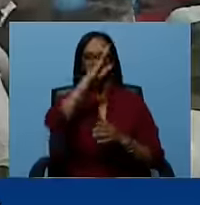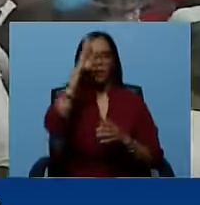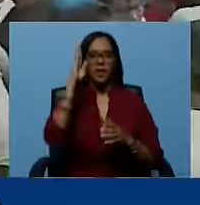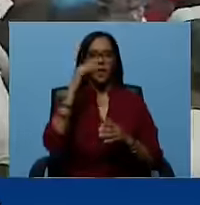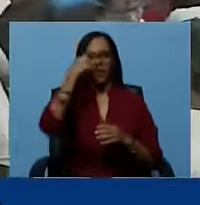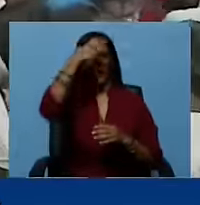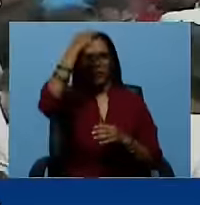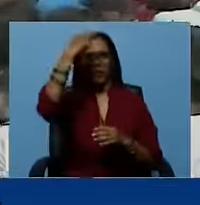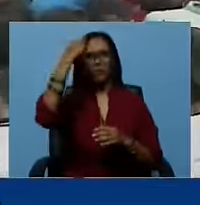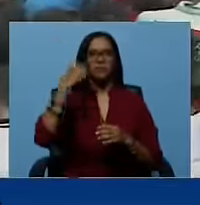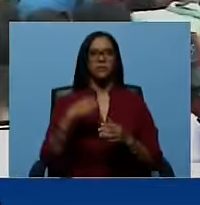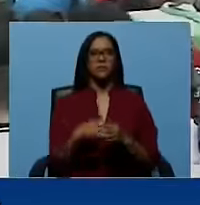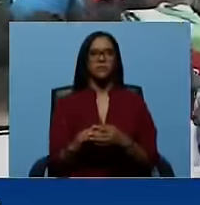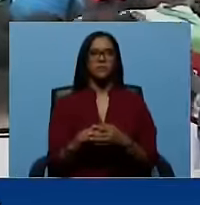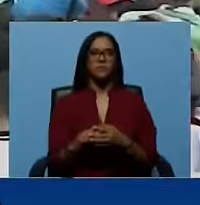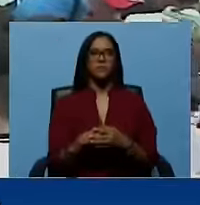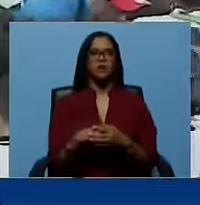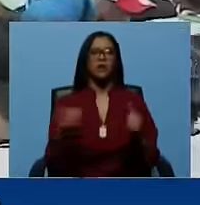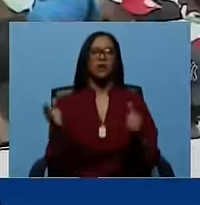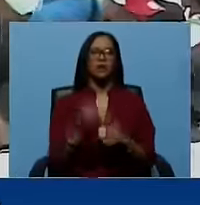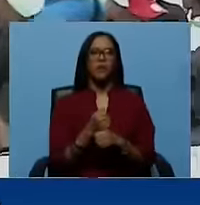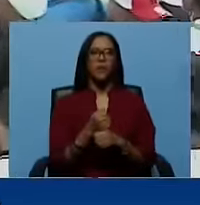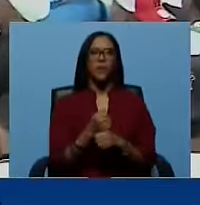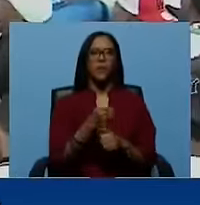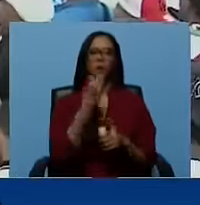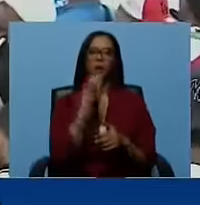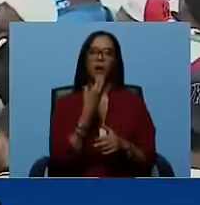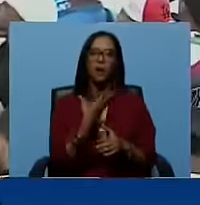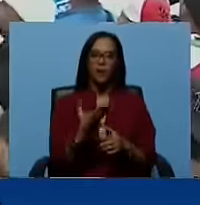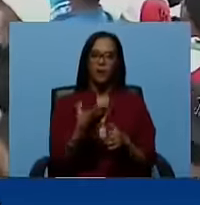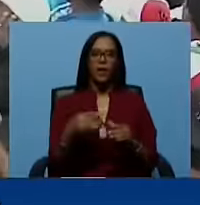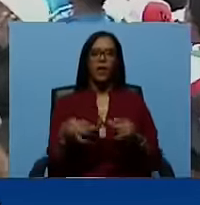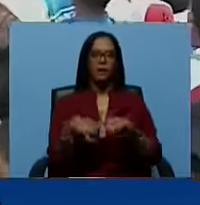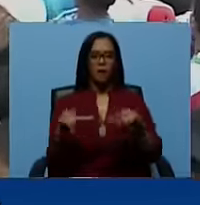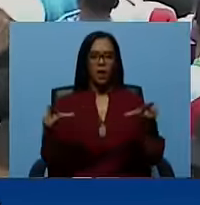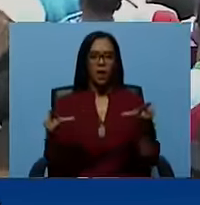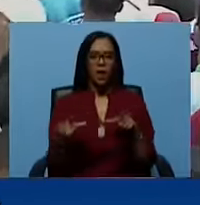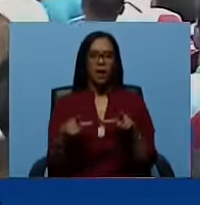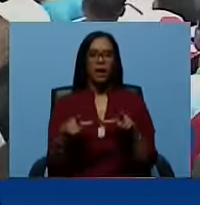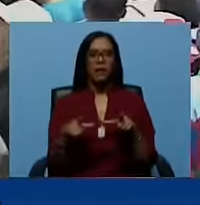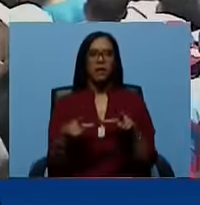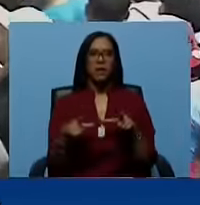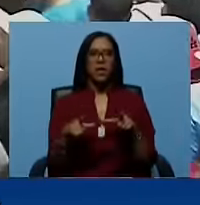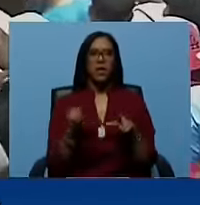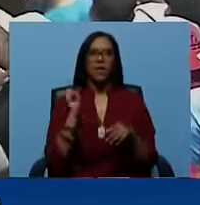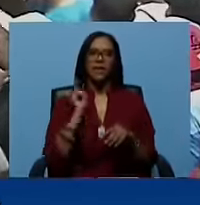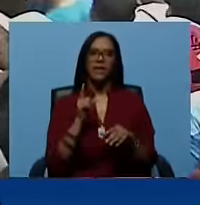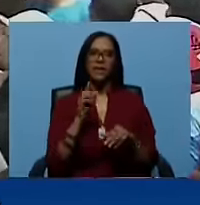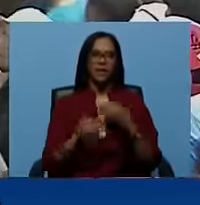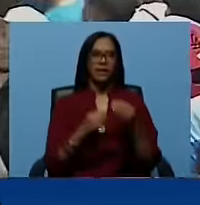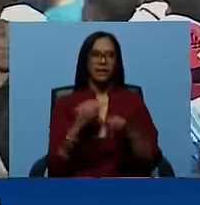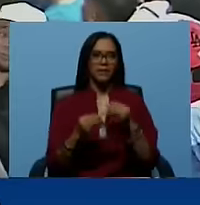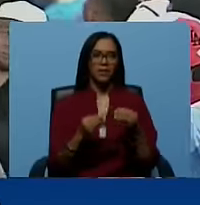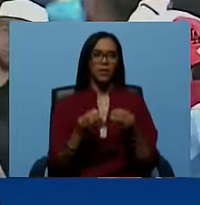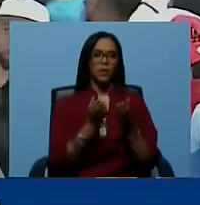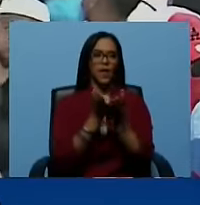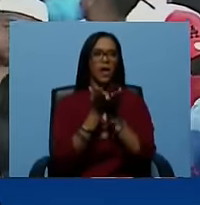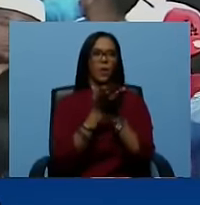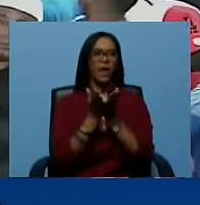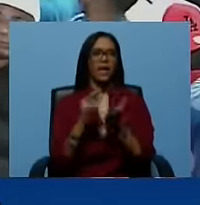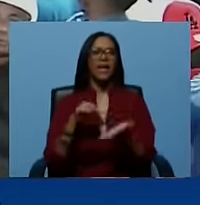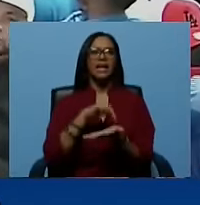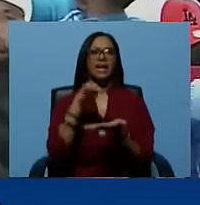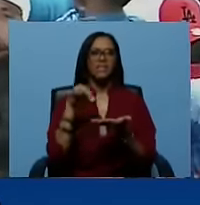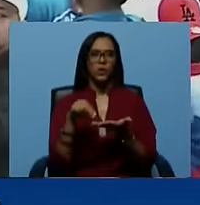Héctor, y consigamos una buena sede de lo que debe ser una escuela